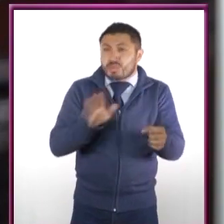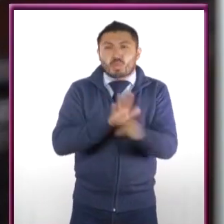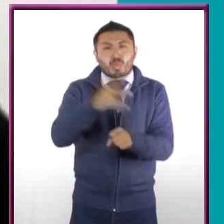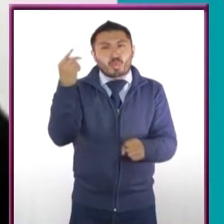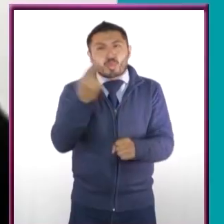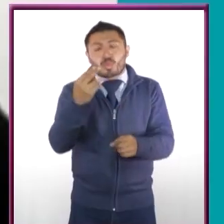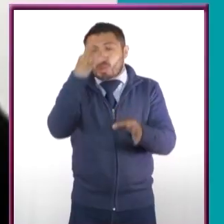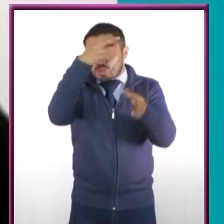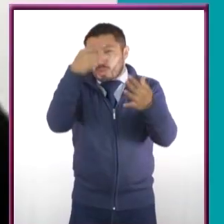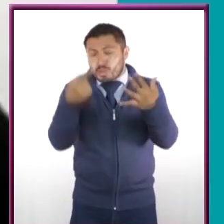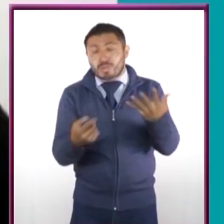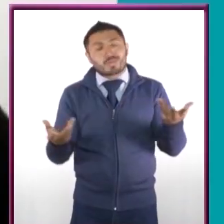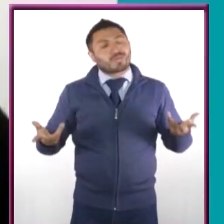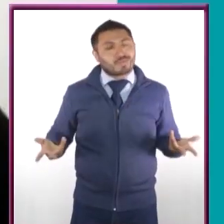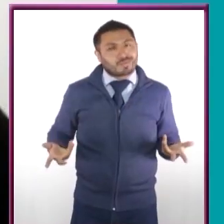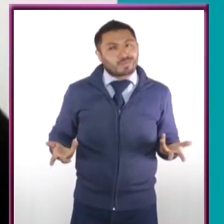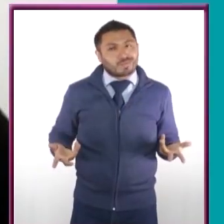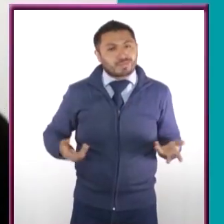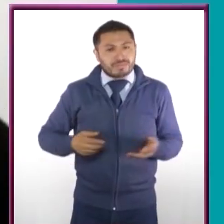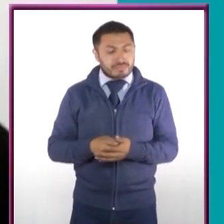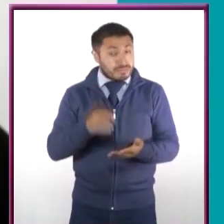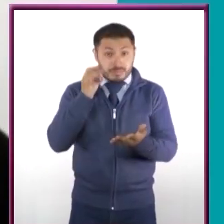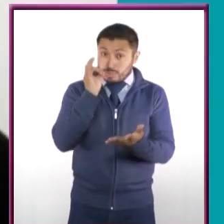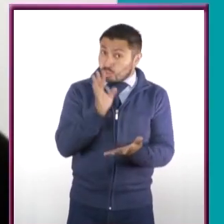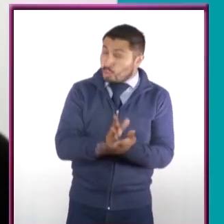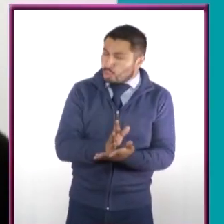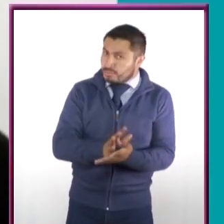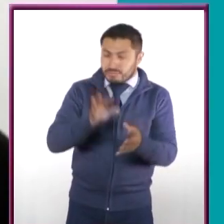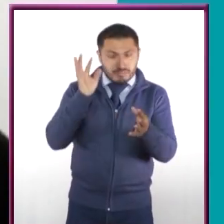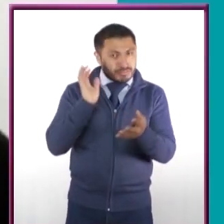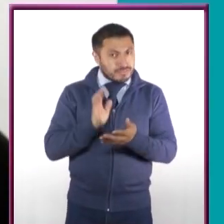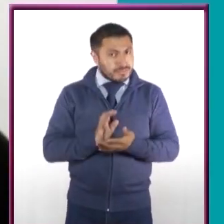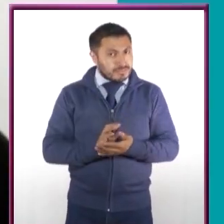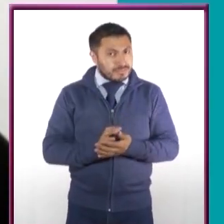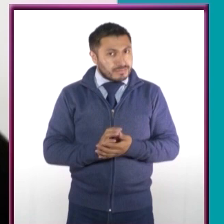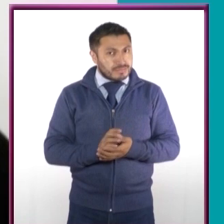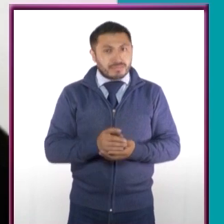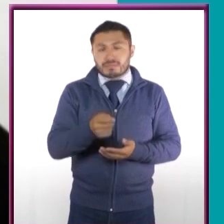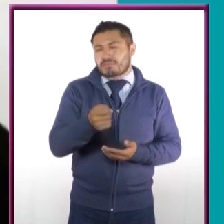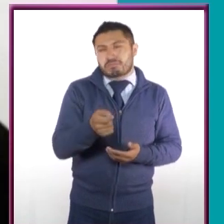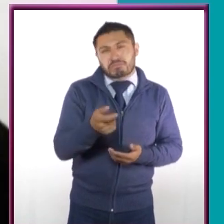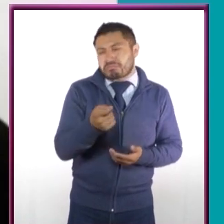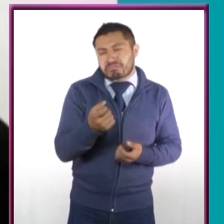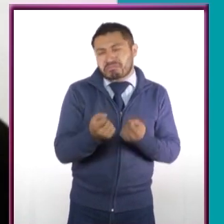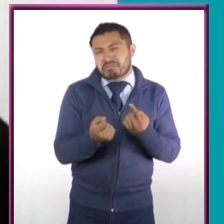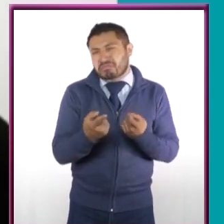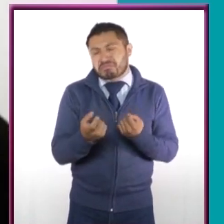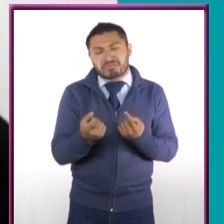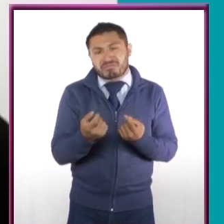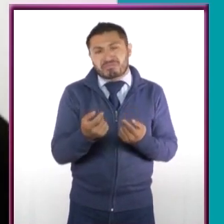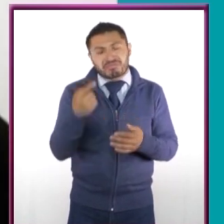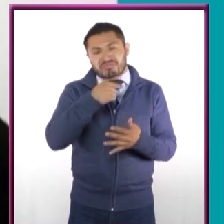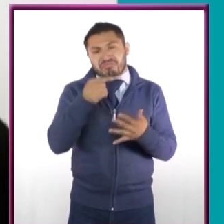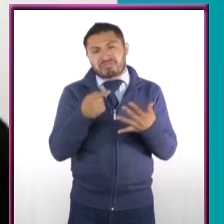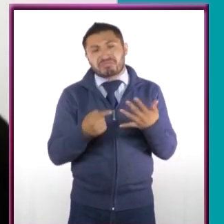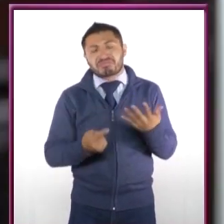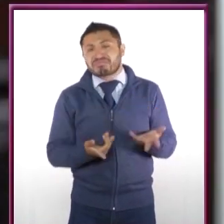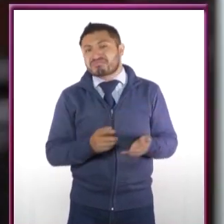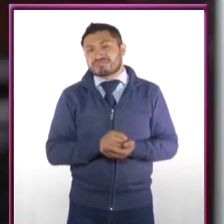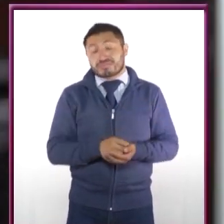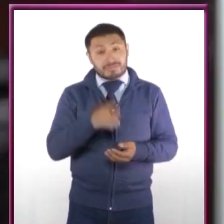necesitan? Lo único que los jóvenes necesitan es cumplir con muy pocos